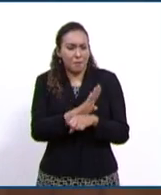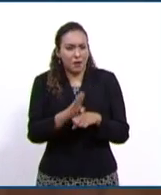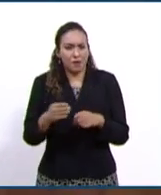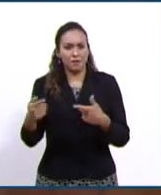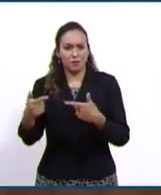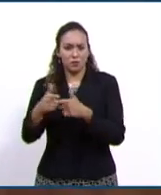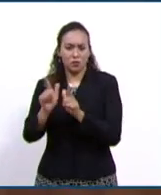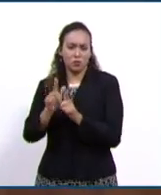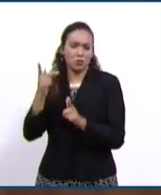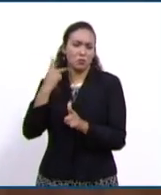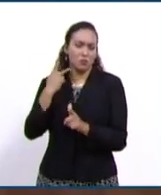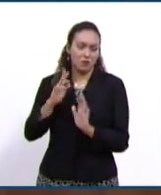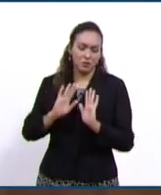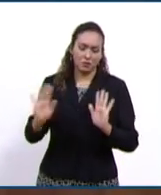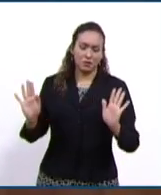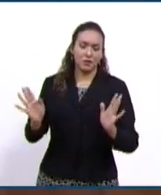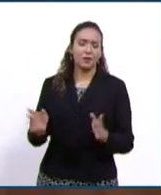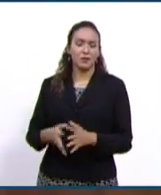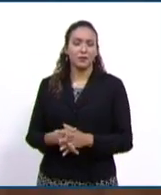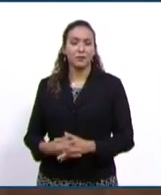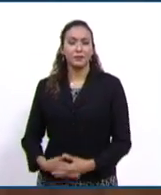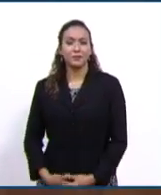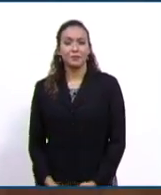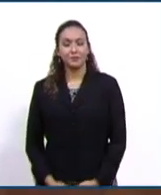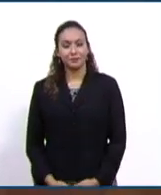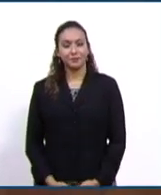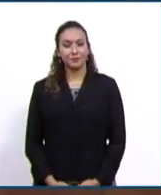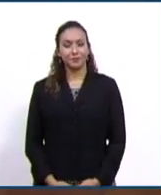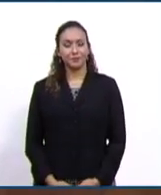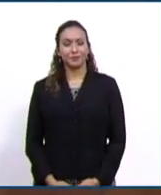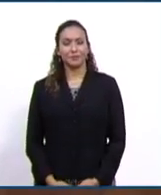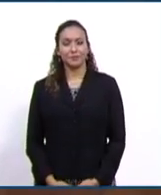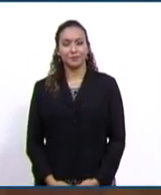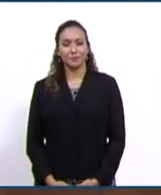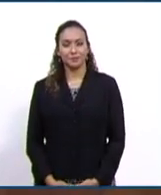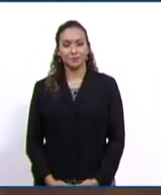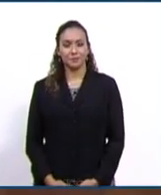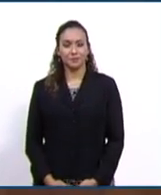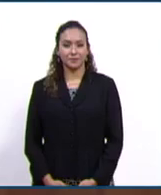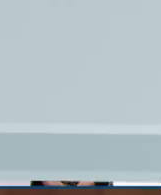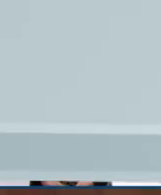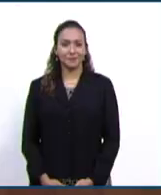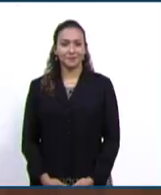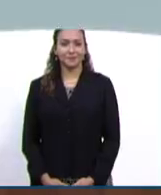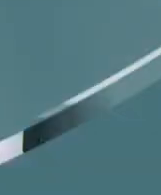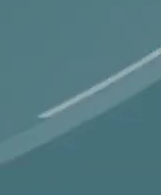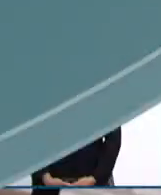partido político. Para el canal del Poder Judicial de la Federación, Juan Carlos González.